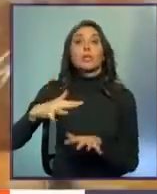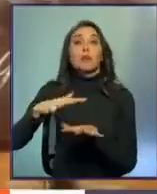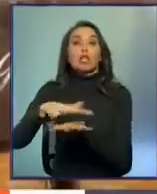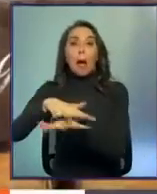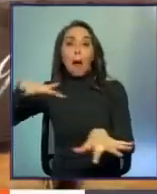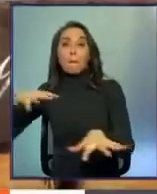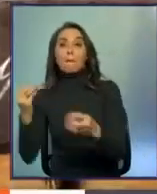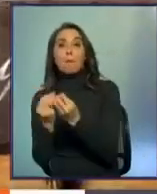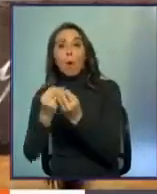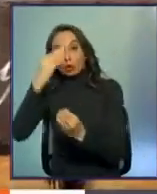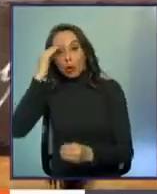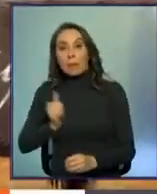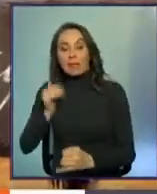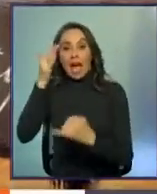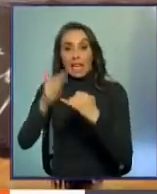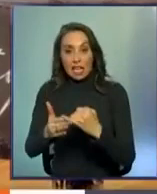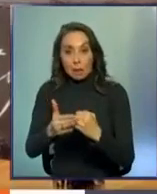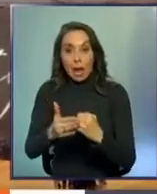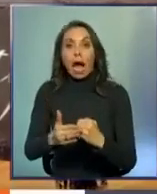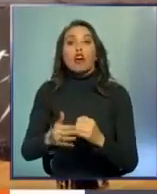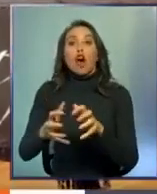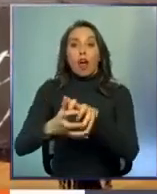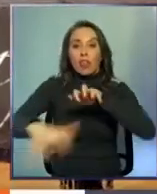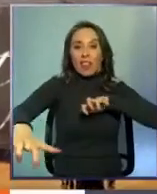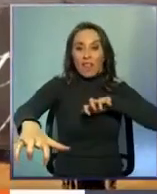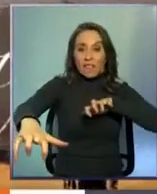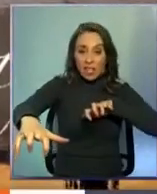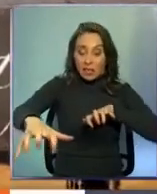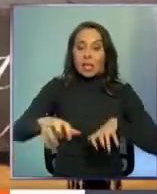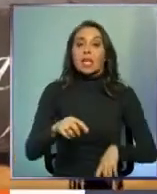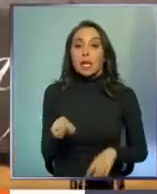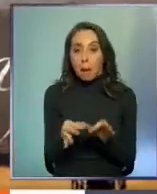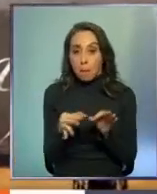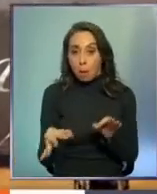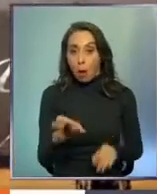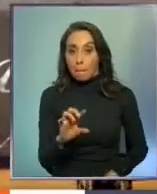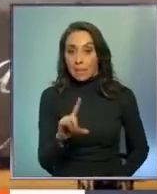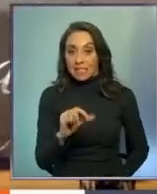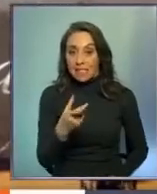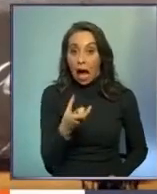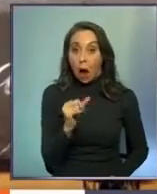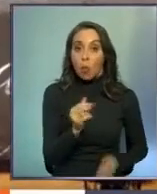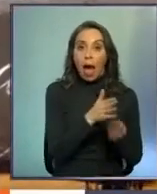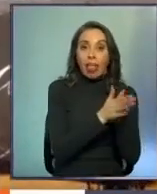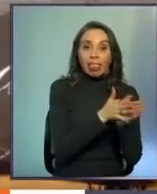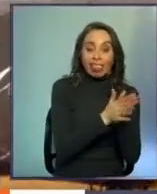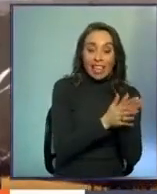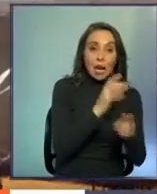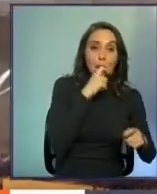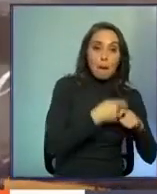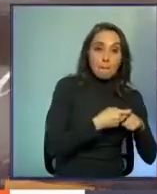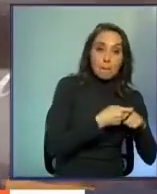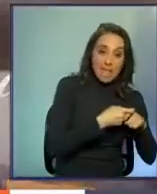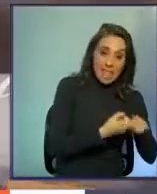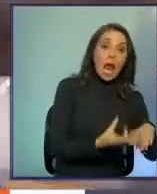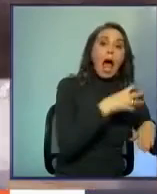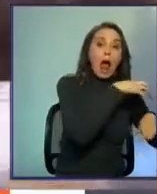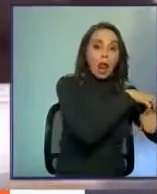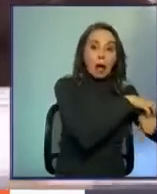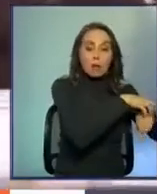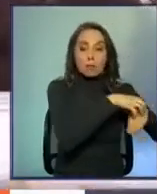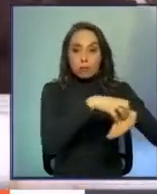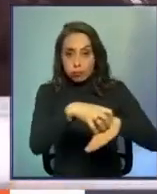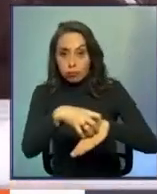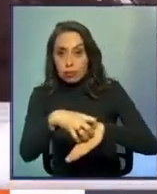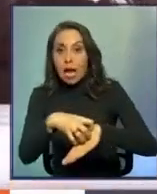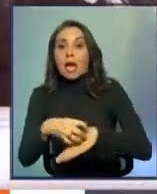hasta Pisagua llegaba el ferrocarril en el cual se transportaba el mineral para luego ser embarcado hacia el exterior. Esto representaba